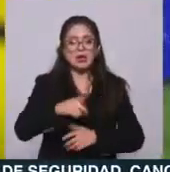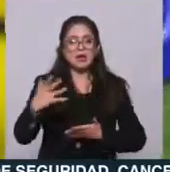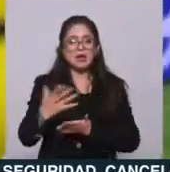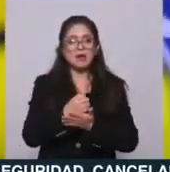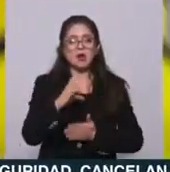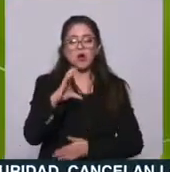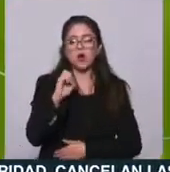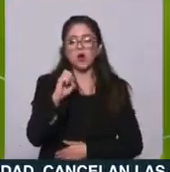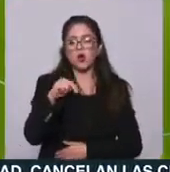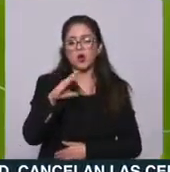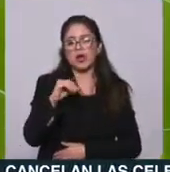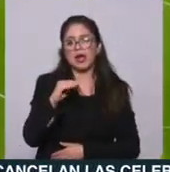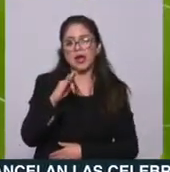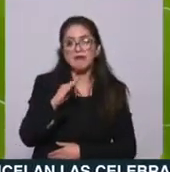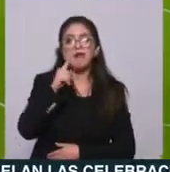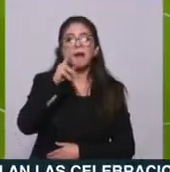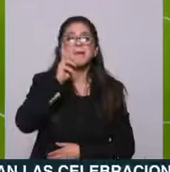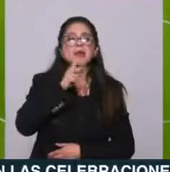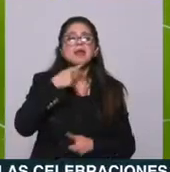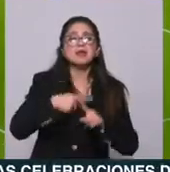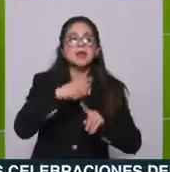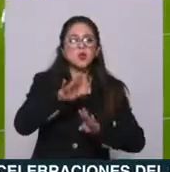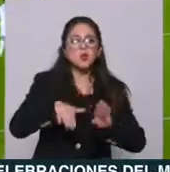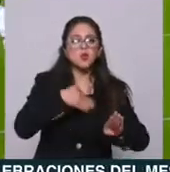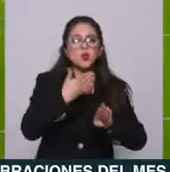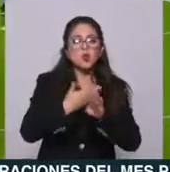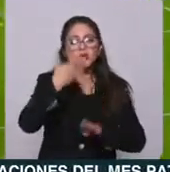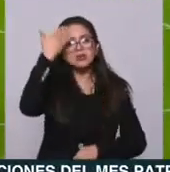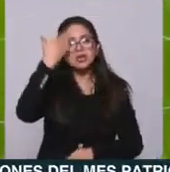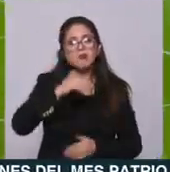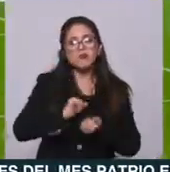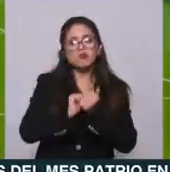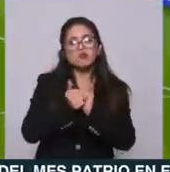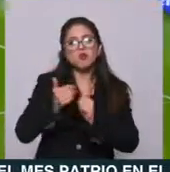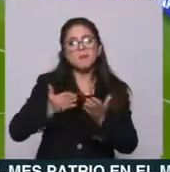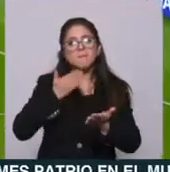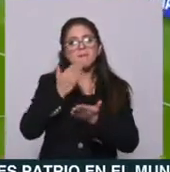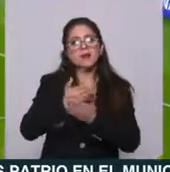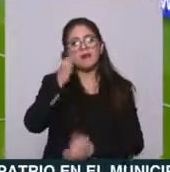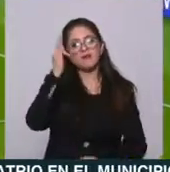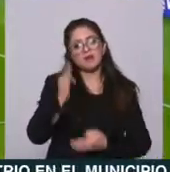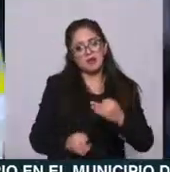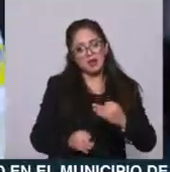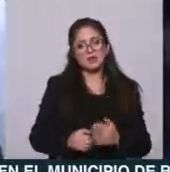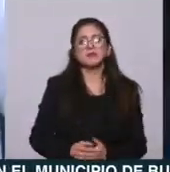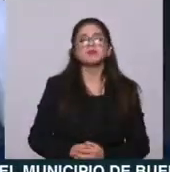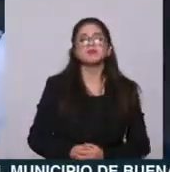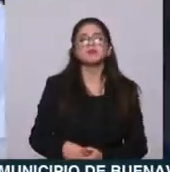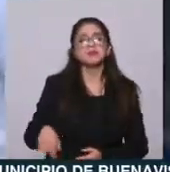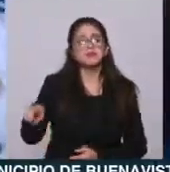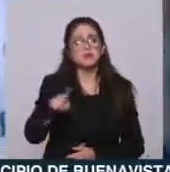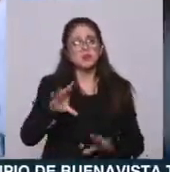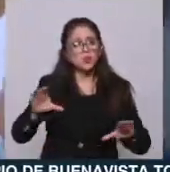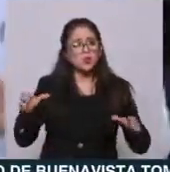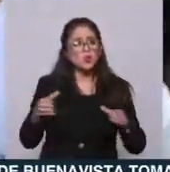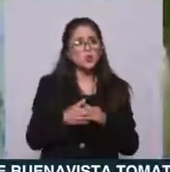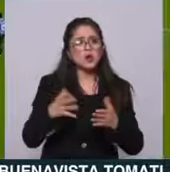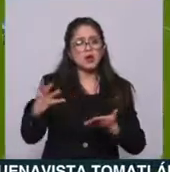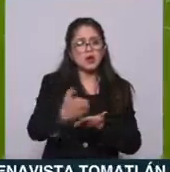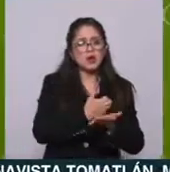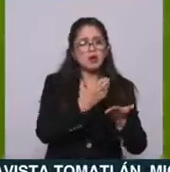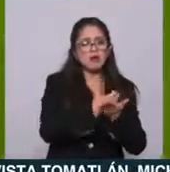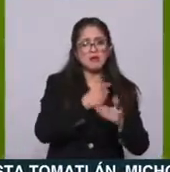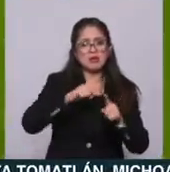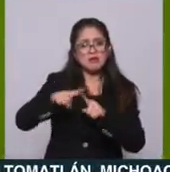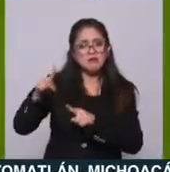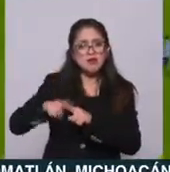de la CONCACAF, conocerán a su rival y el camino que deberán seguir en la llave para llegar a la gran final. El torneo, que reúne a los campeones de cada continente,